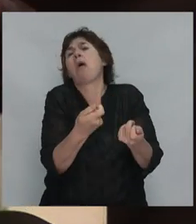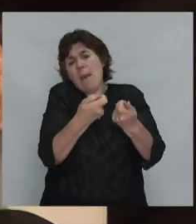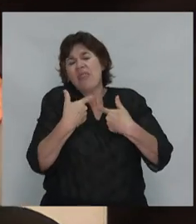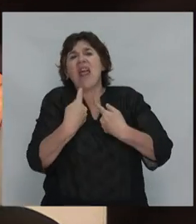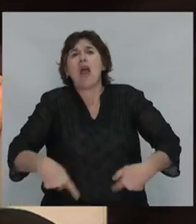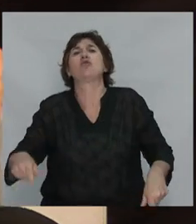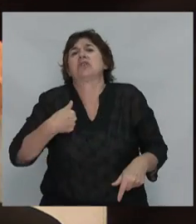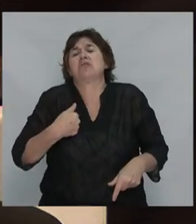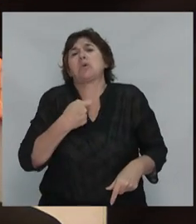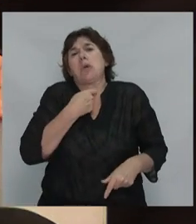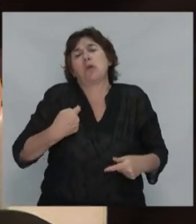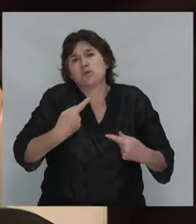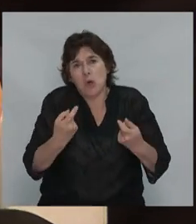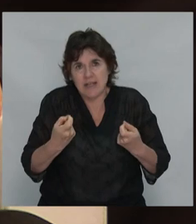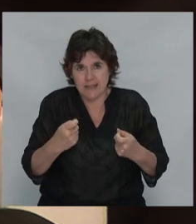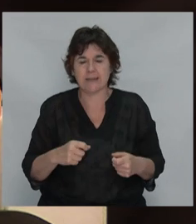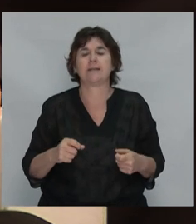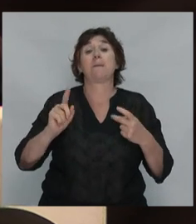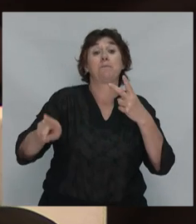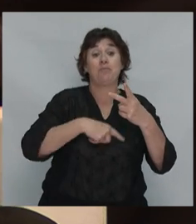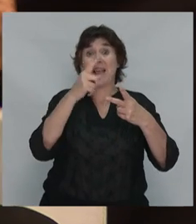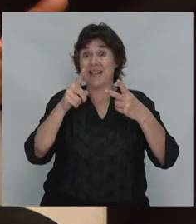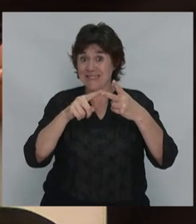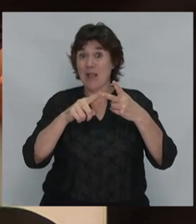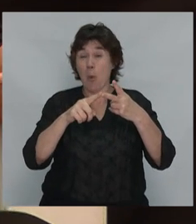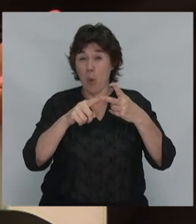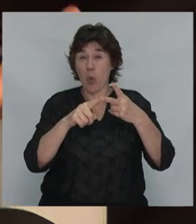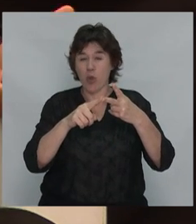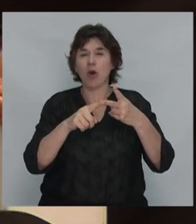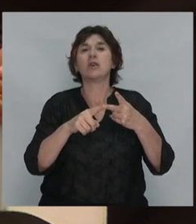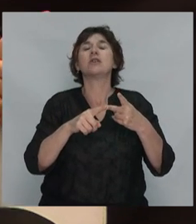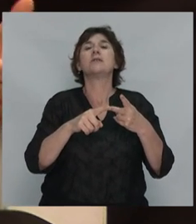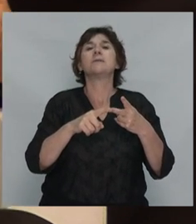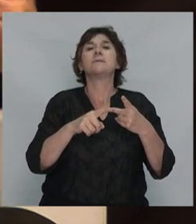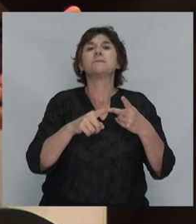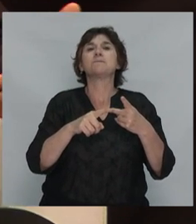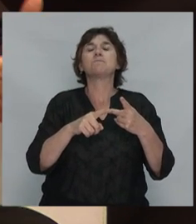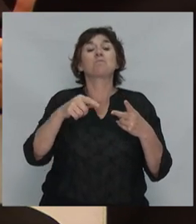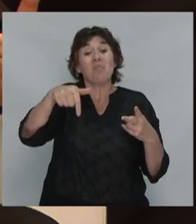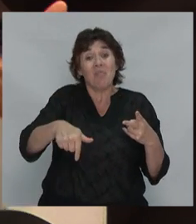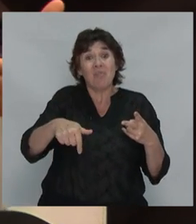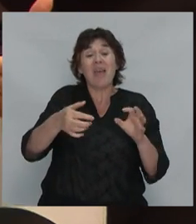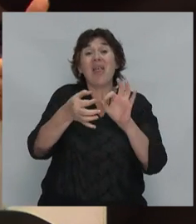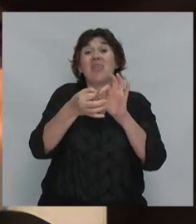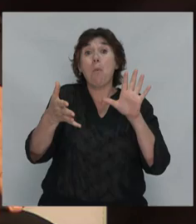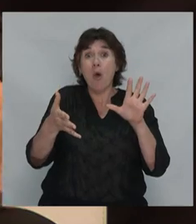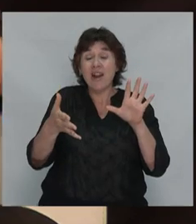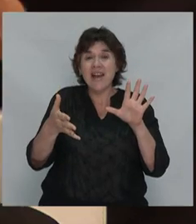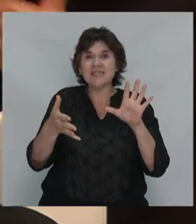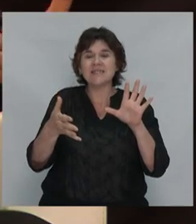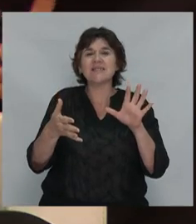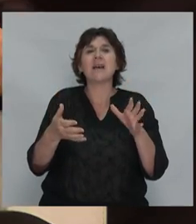misma segundo desafío de la democracia hoy la democracia tiene que estar al servicio